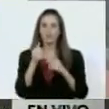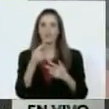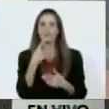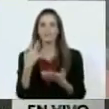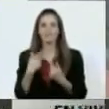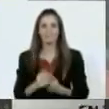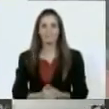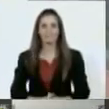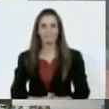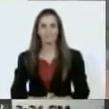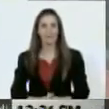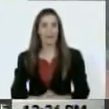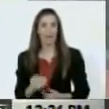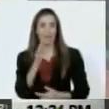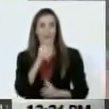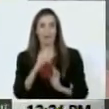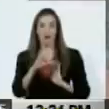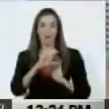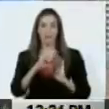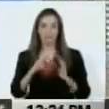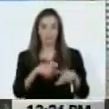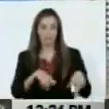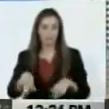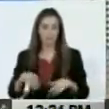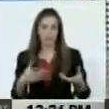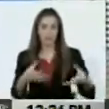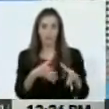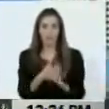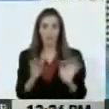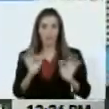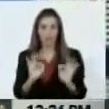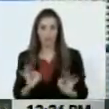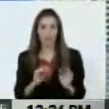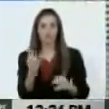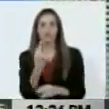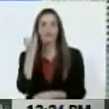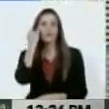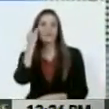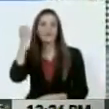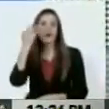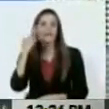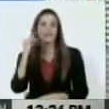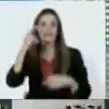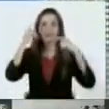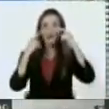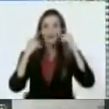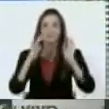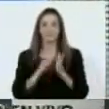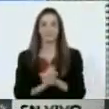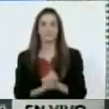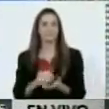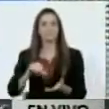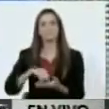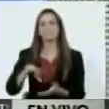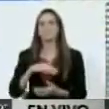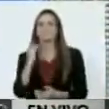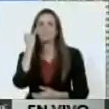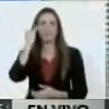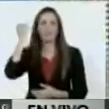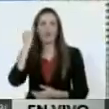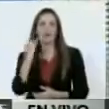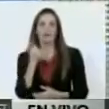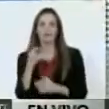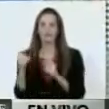Fíjense que no estaba constituido ningún movimiento. Sí. Era solo una idea que tenía Hugo Chávez. ¿Y de dónde viene esa idea? De